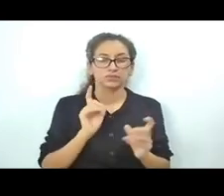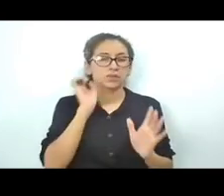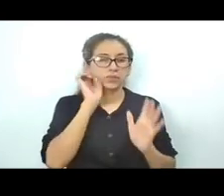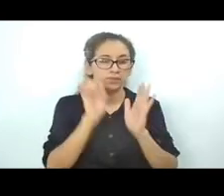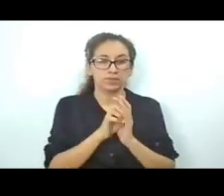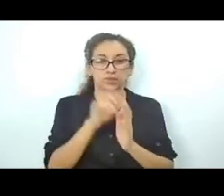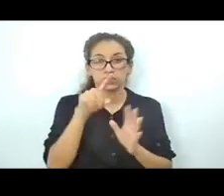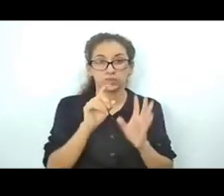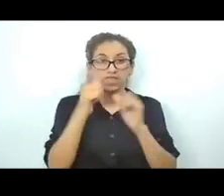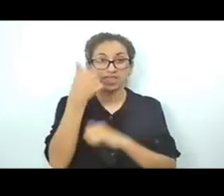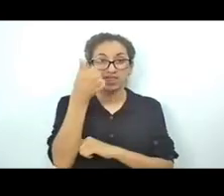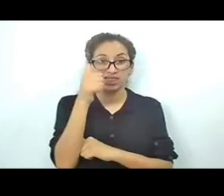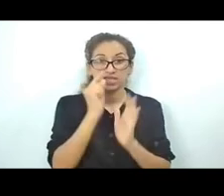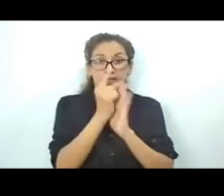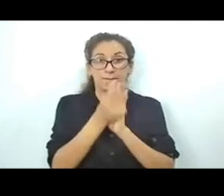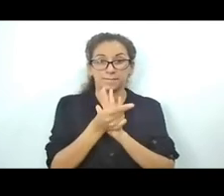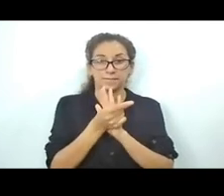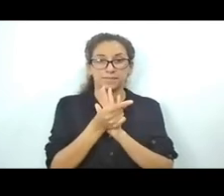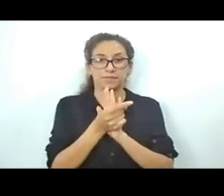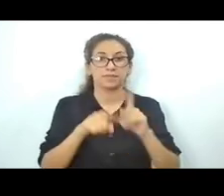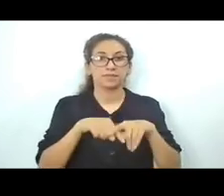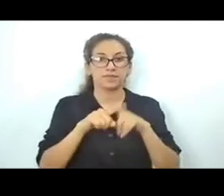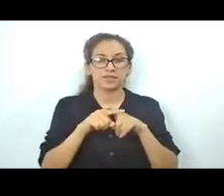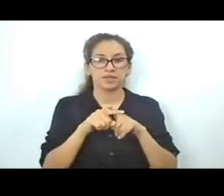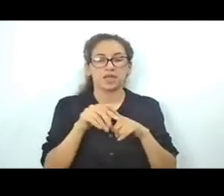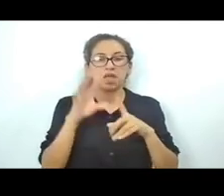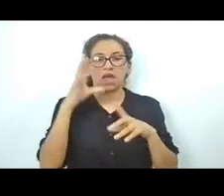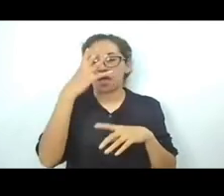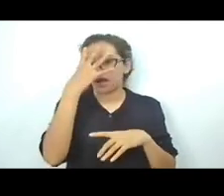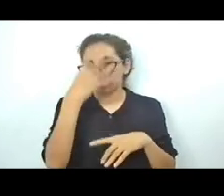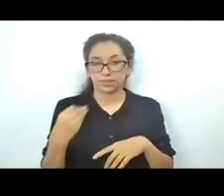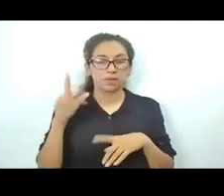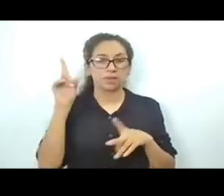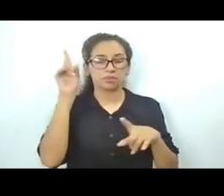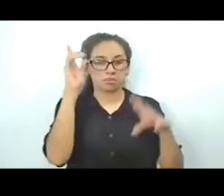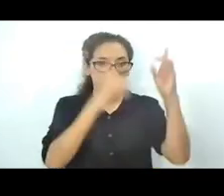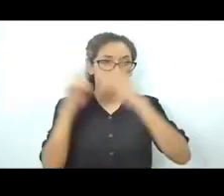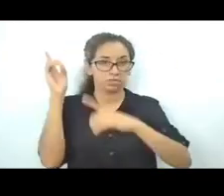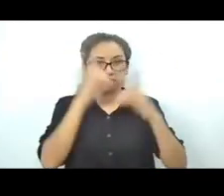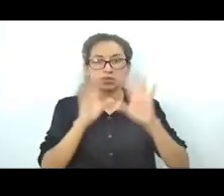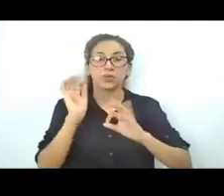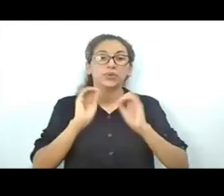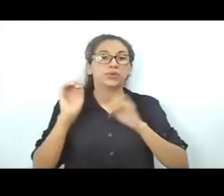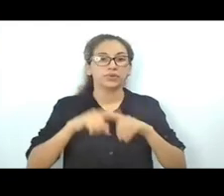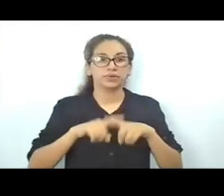10 minutos hay algún grado de distracción, hay